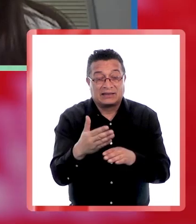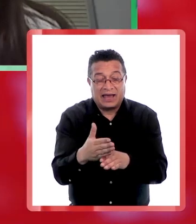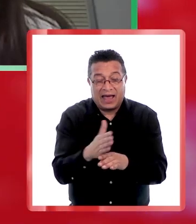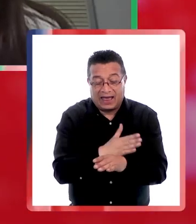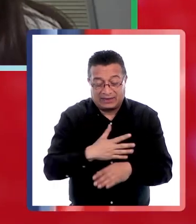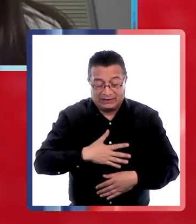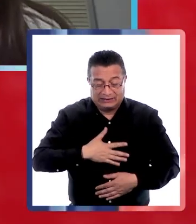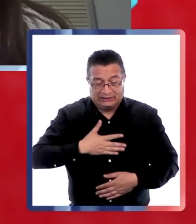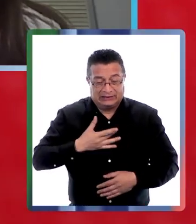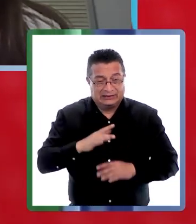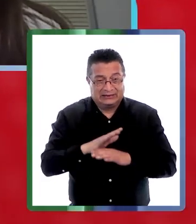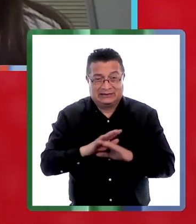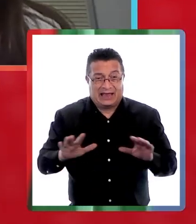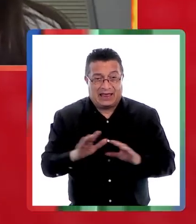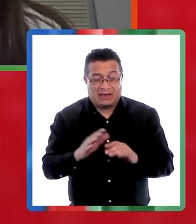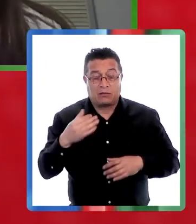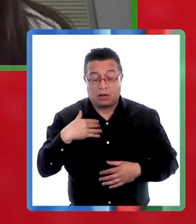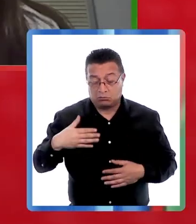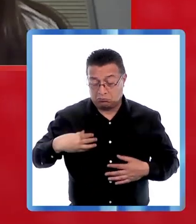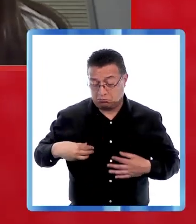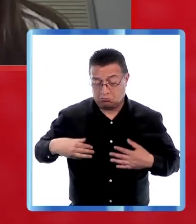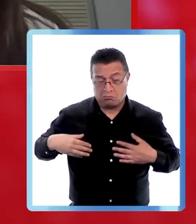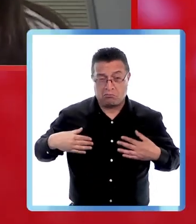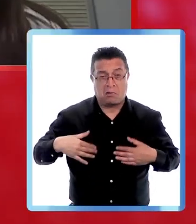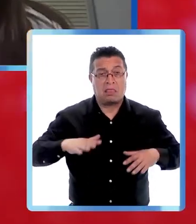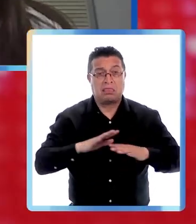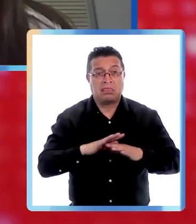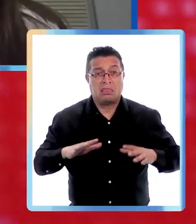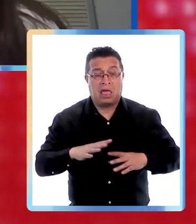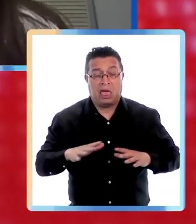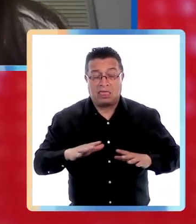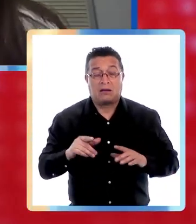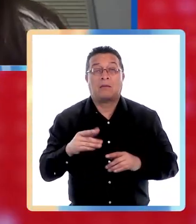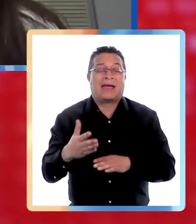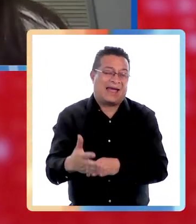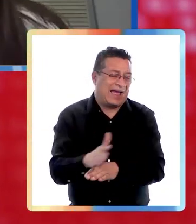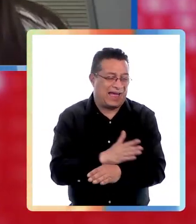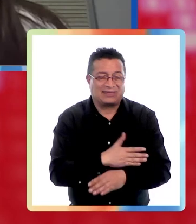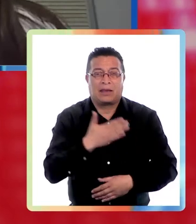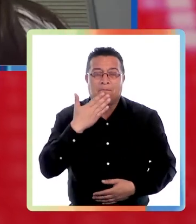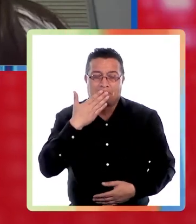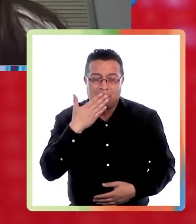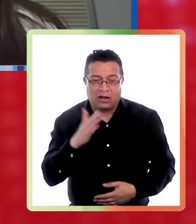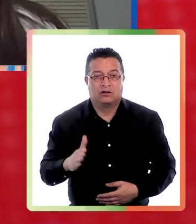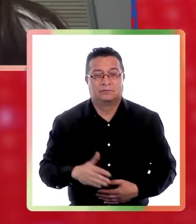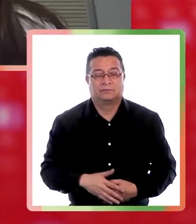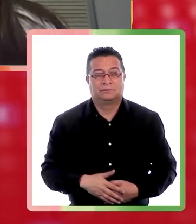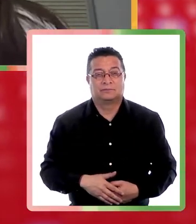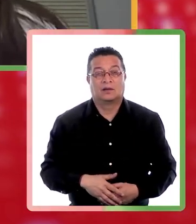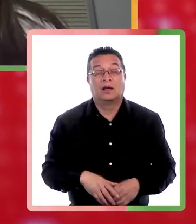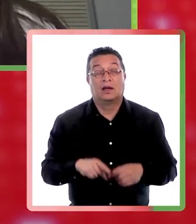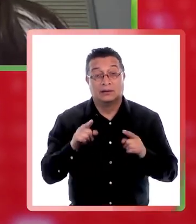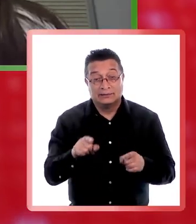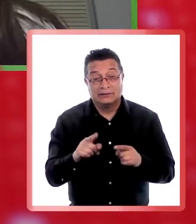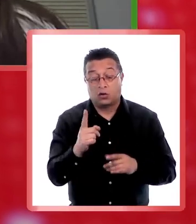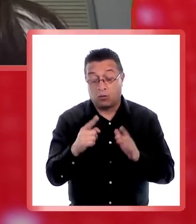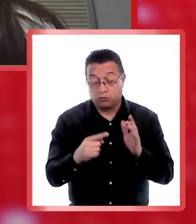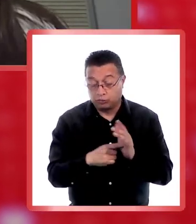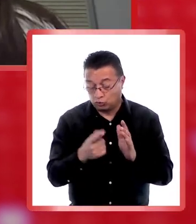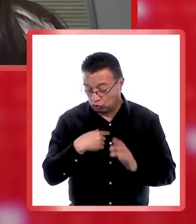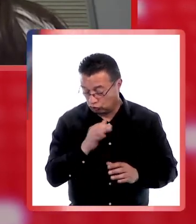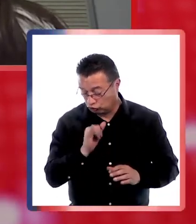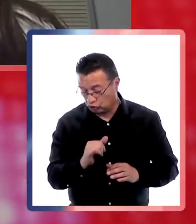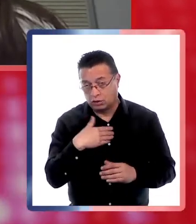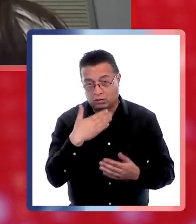de que hubiera ningún síntoma. Cuando la mujer no nota un poroto, no, nada. Claro. Y en ese punto me